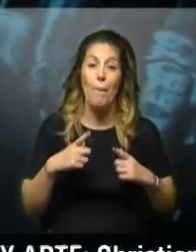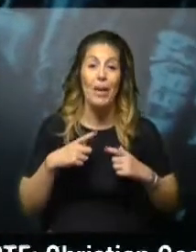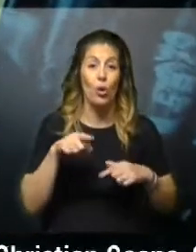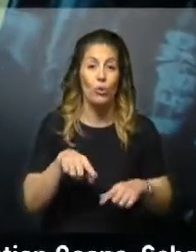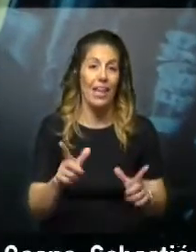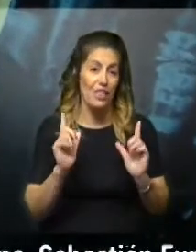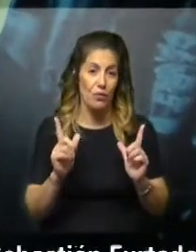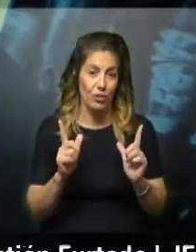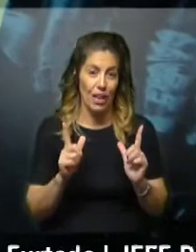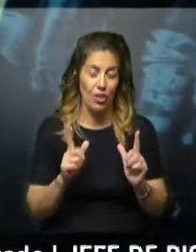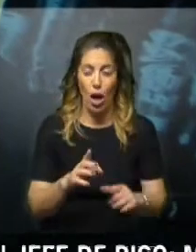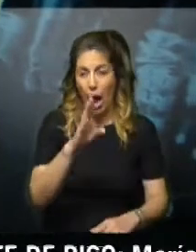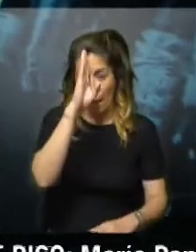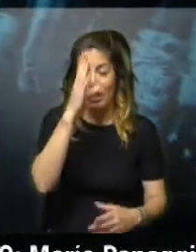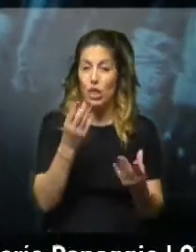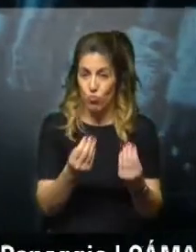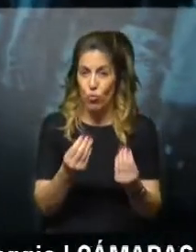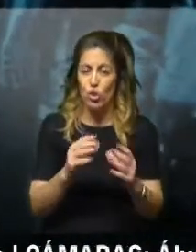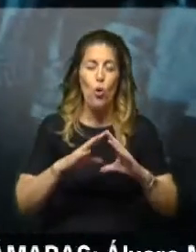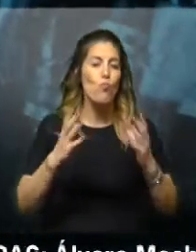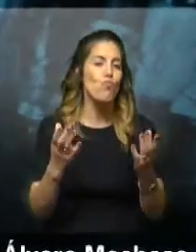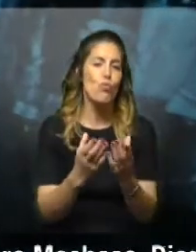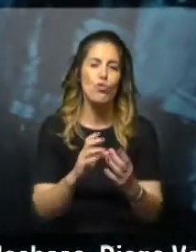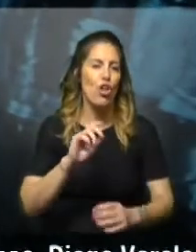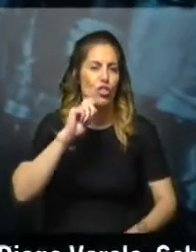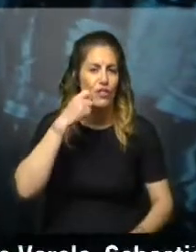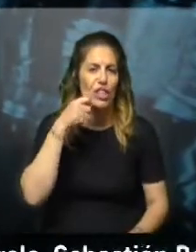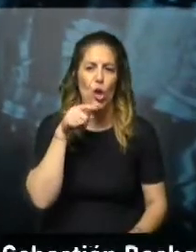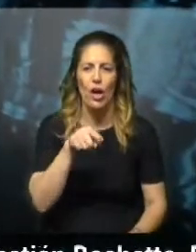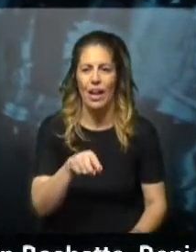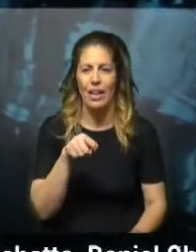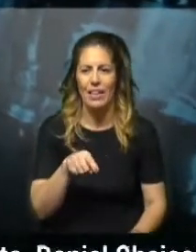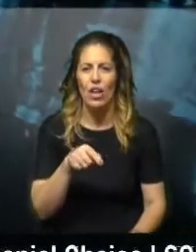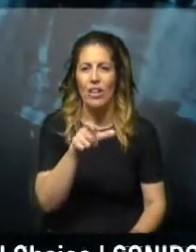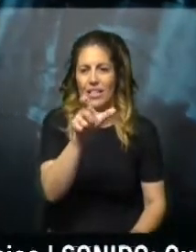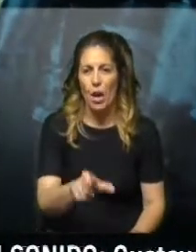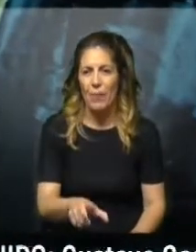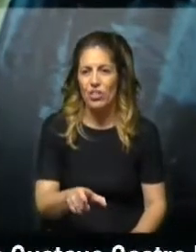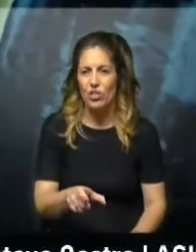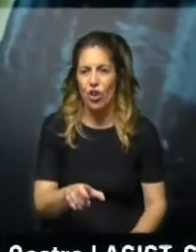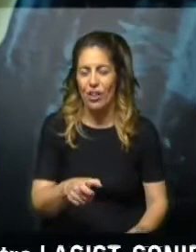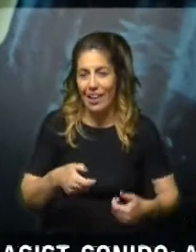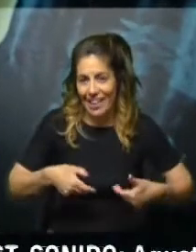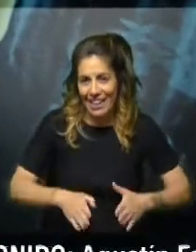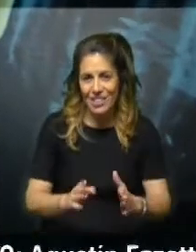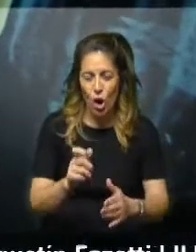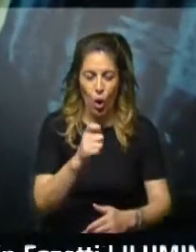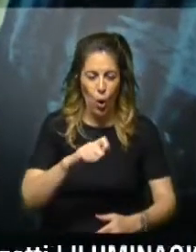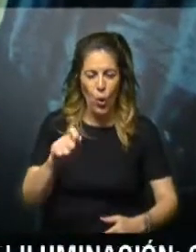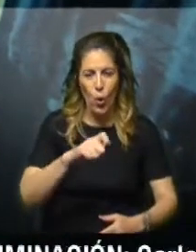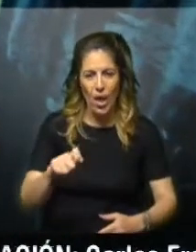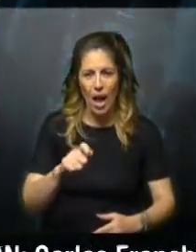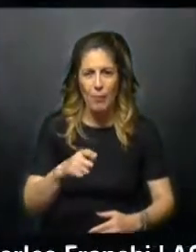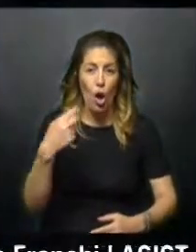igualmente y hay todo un mundo divino ahí este con esa gente que nació con un lápiz en la mano